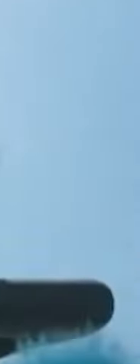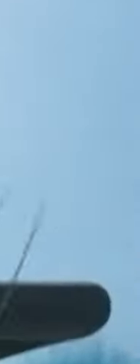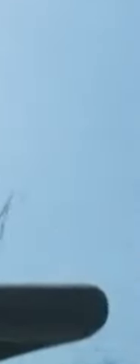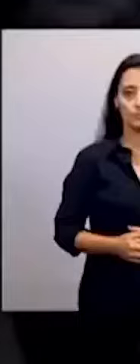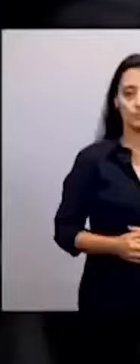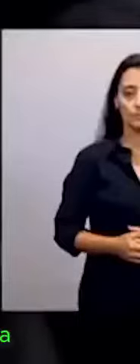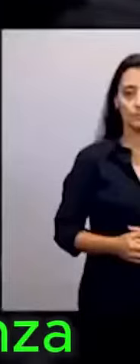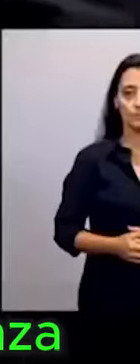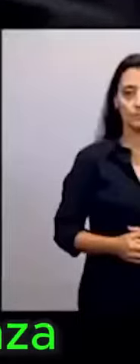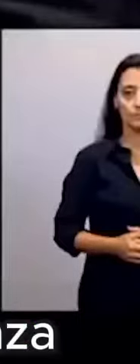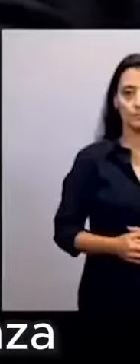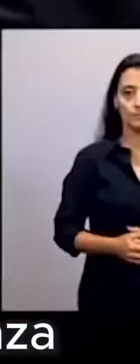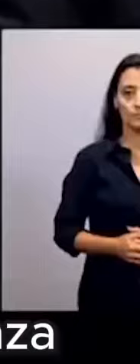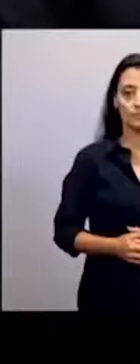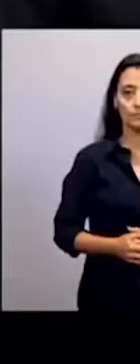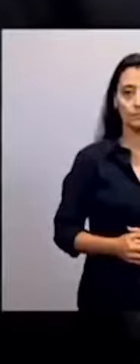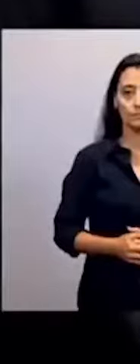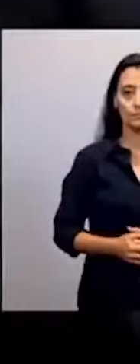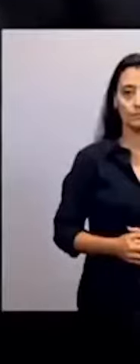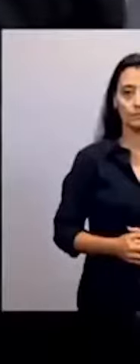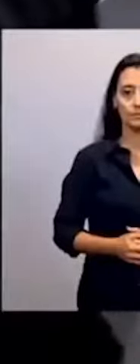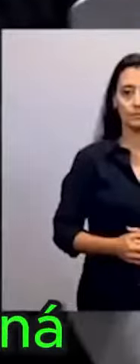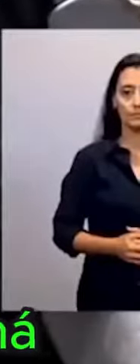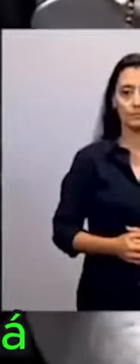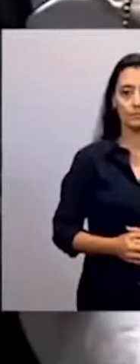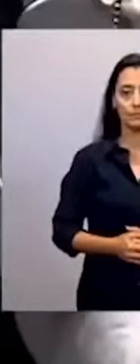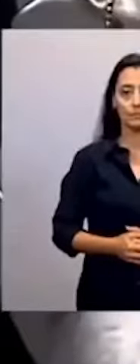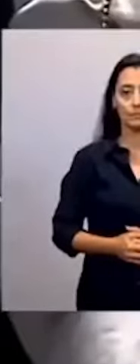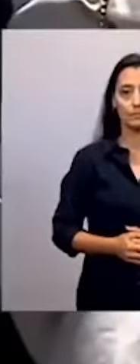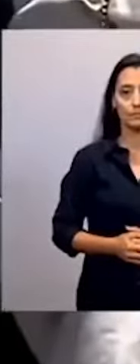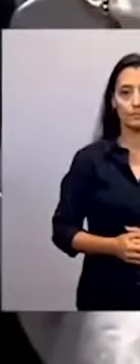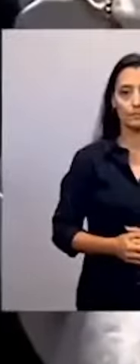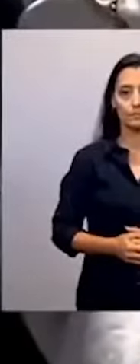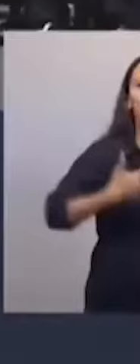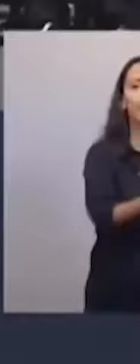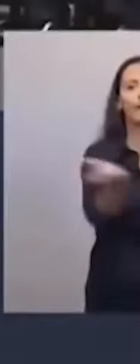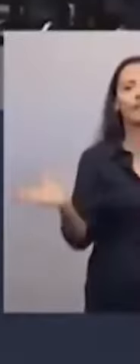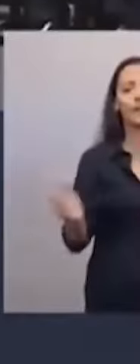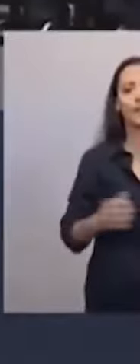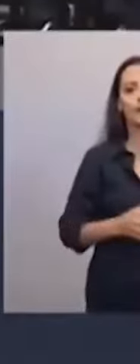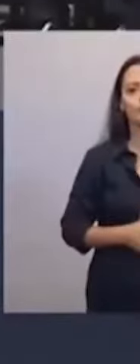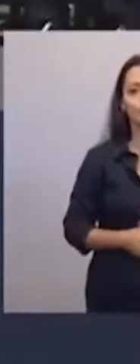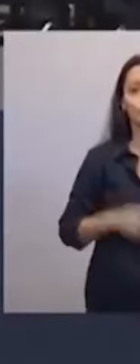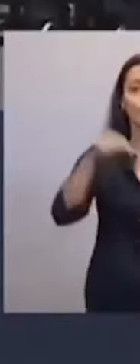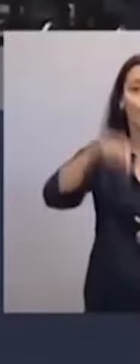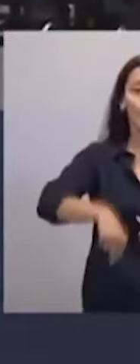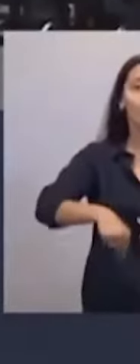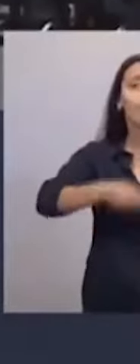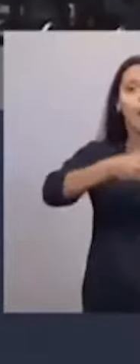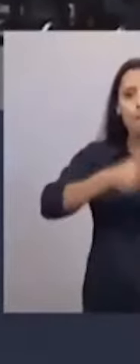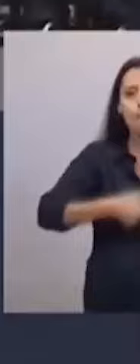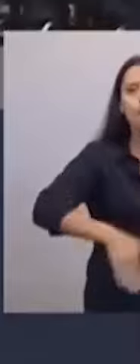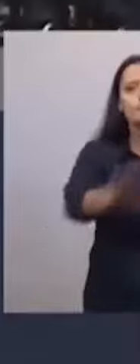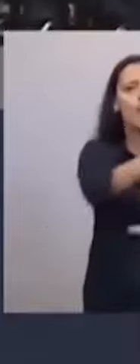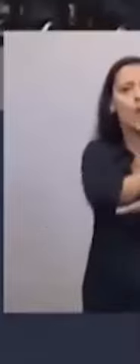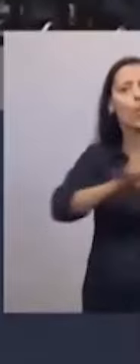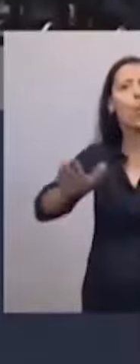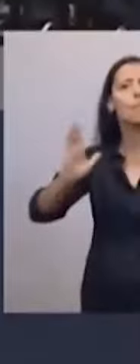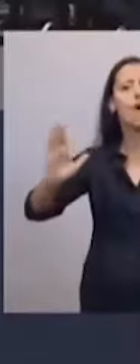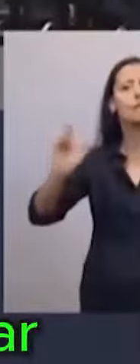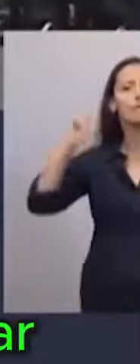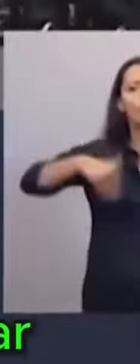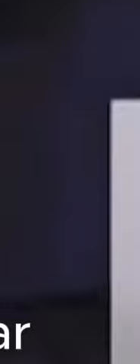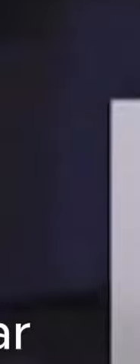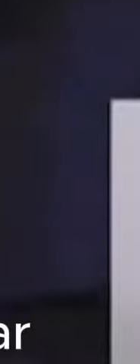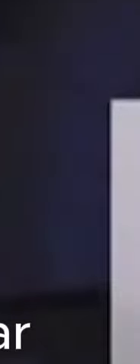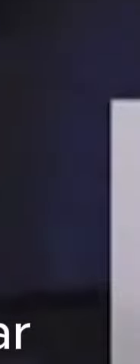el líder de la libertad avanza recibió de parte de Alberto Fernández El presidente saliente la banda y el bastón presidencial para de esta